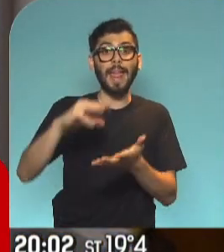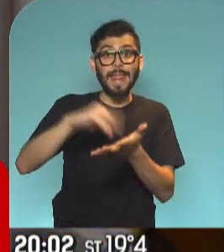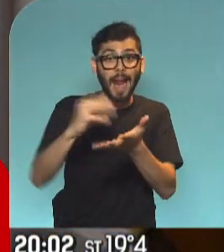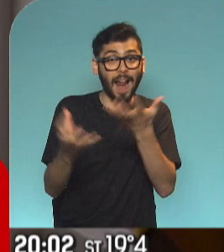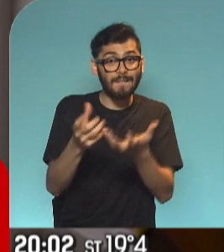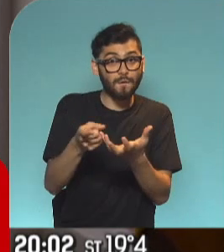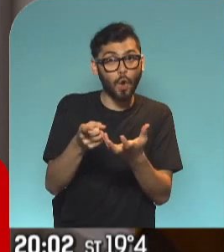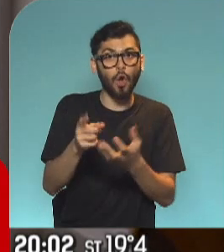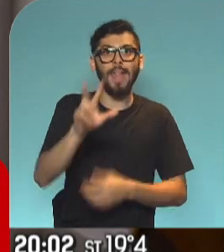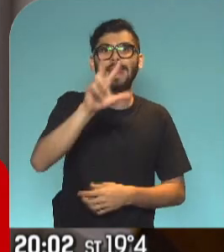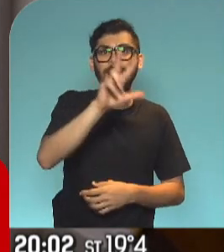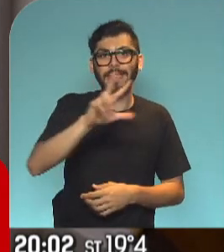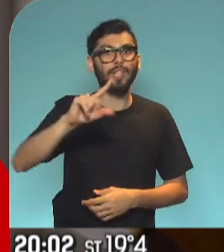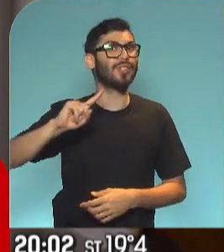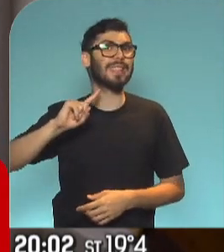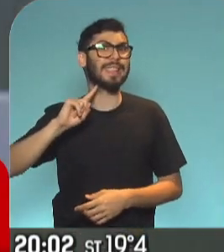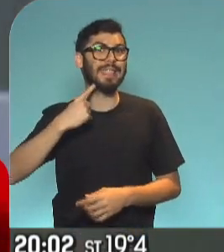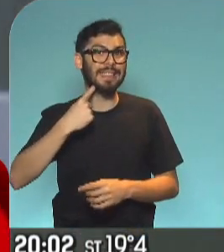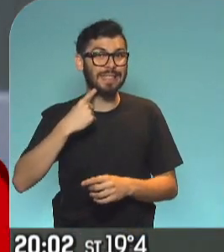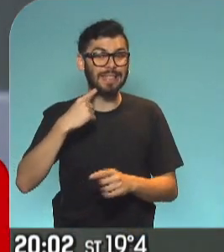con 313 casos